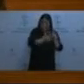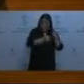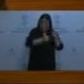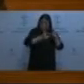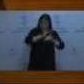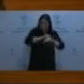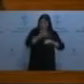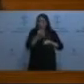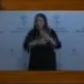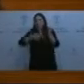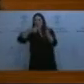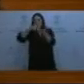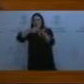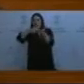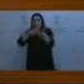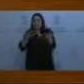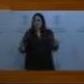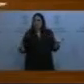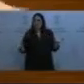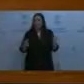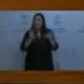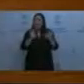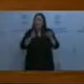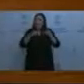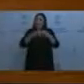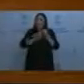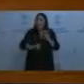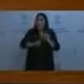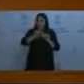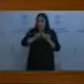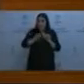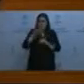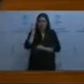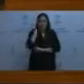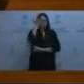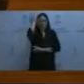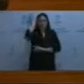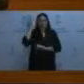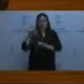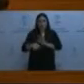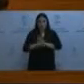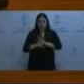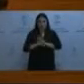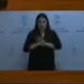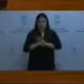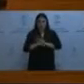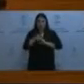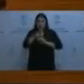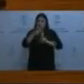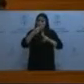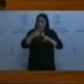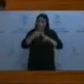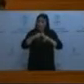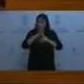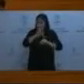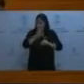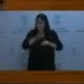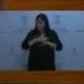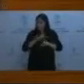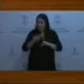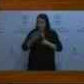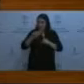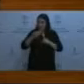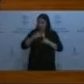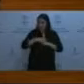A pesar de ello, por cierto, los de primaria, castigados. Esta es su política de inserción laboral,